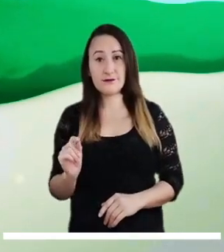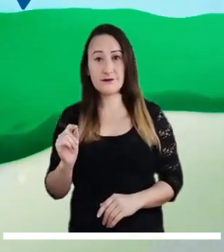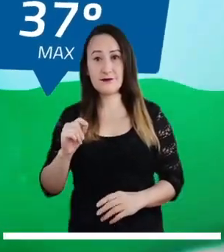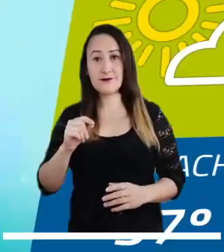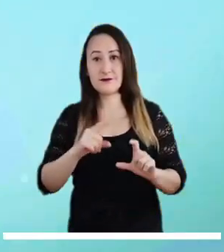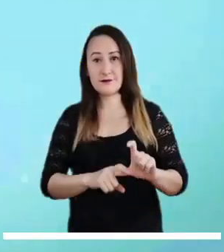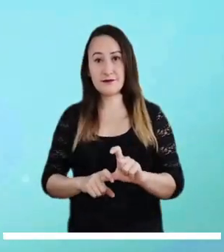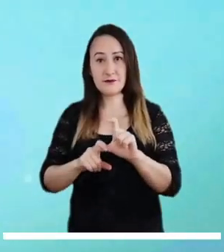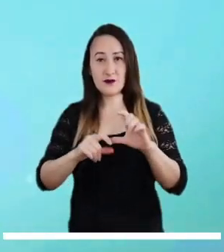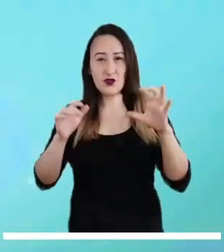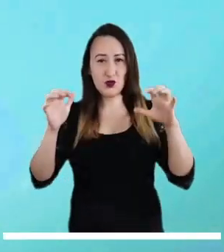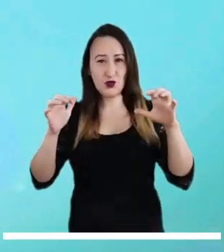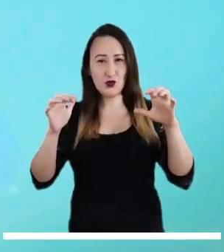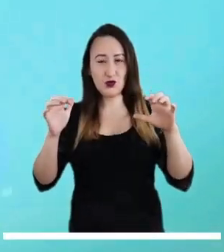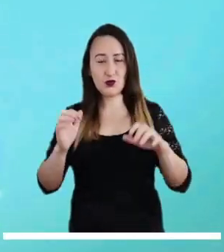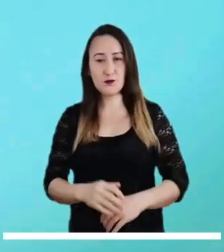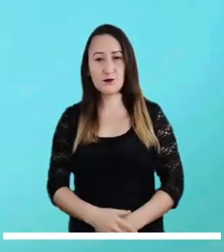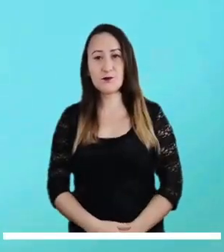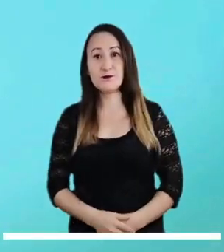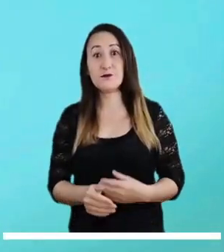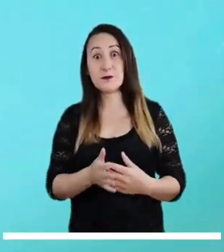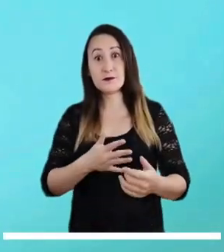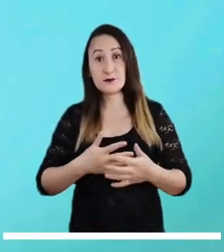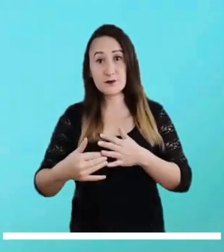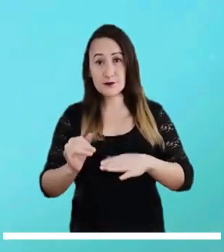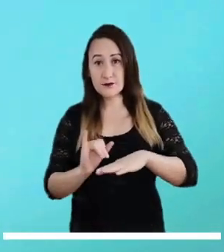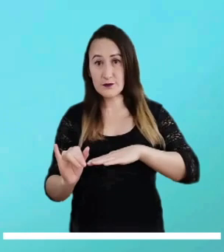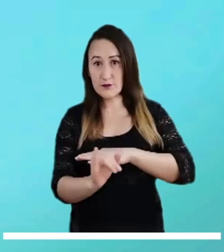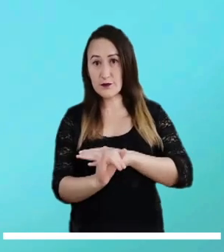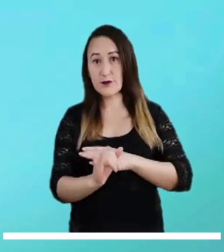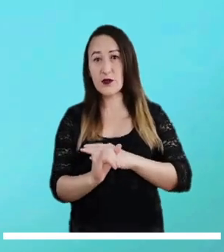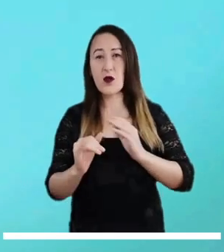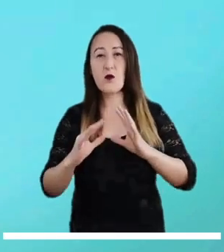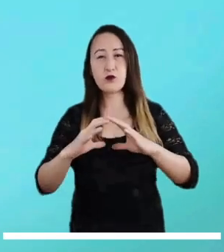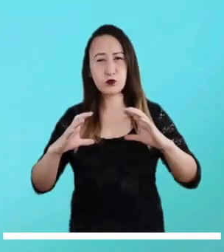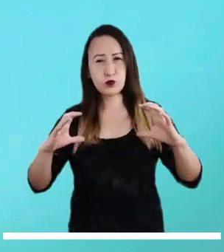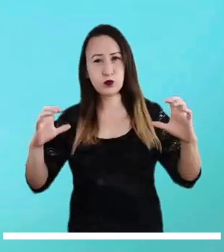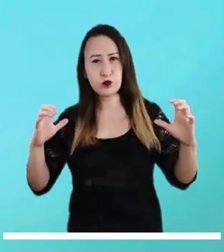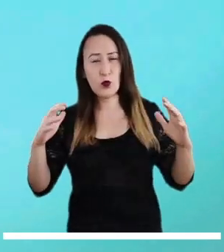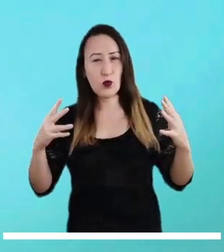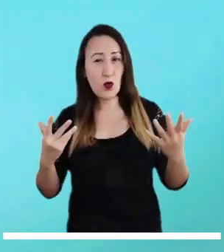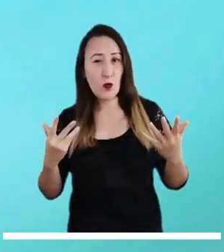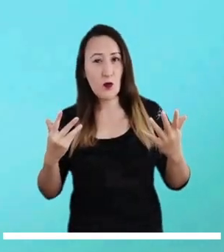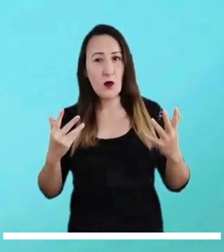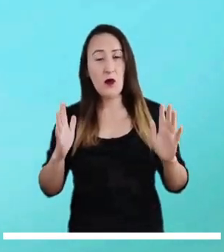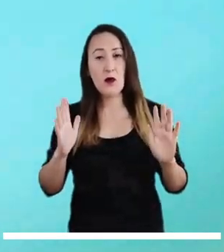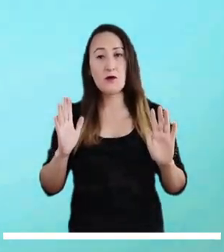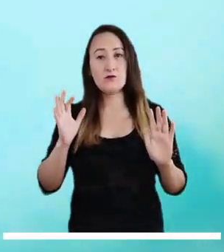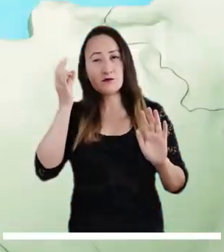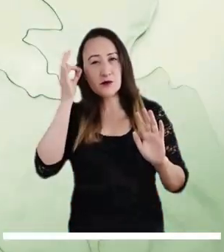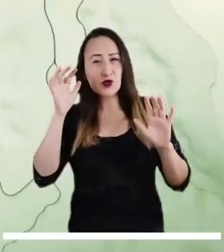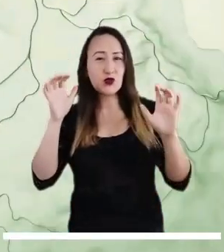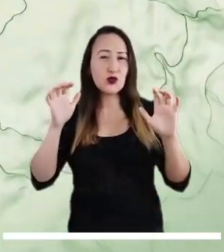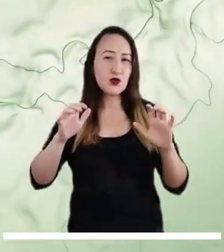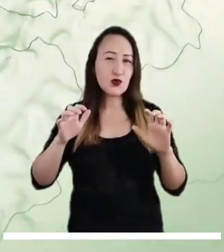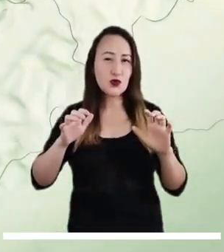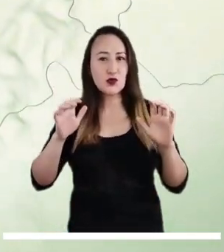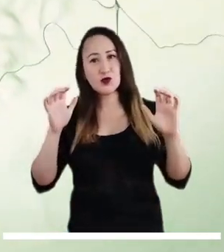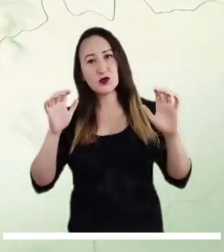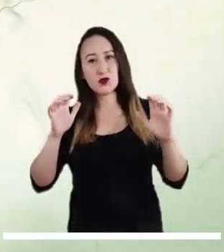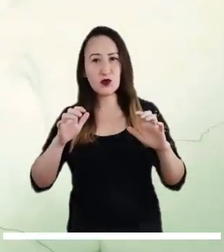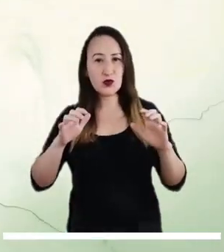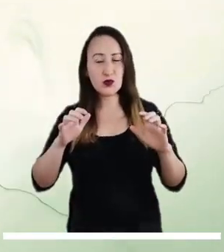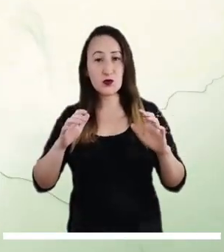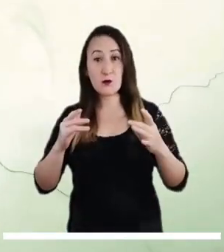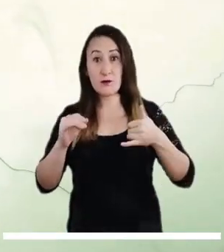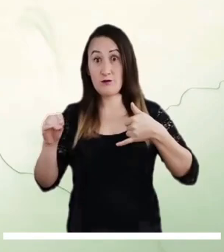Guajira. En el archipiélago de San Andrés y Providencia se continúa con algunas nubes y se prevé algunas lluvias